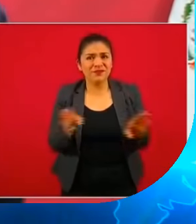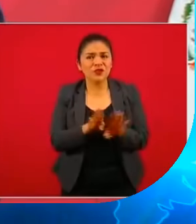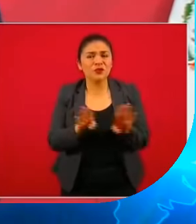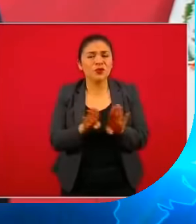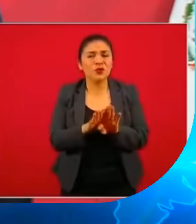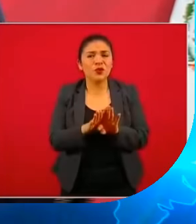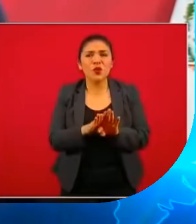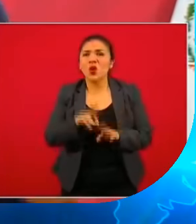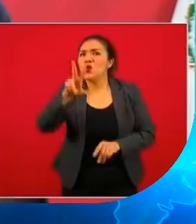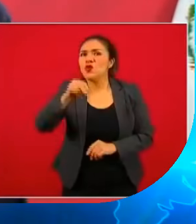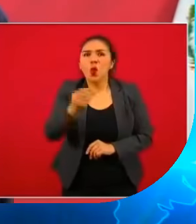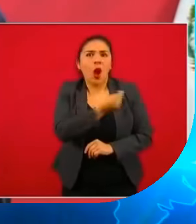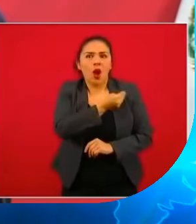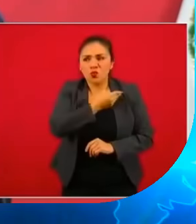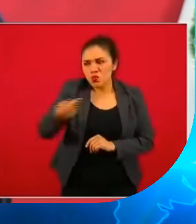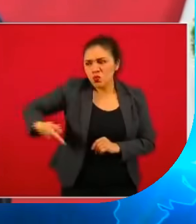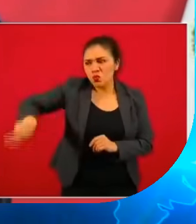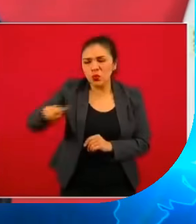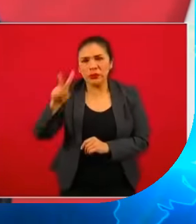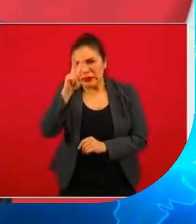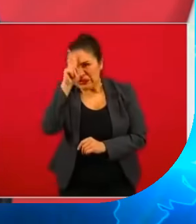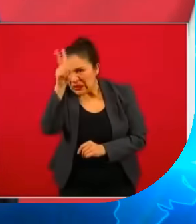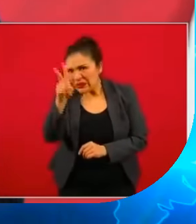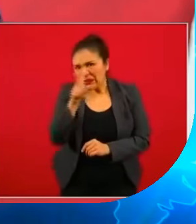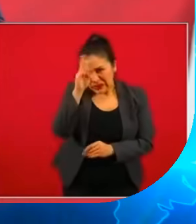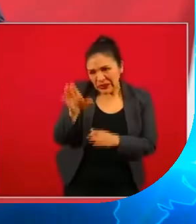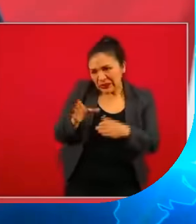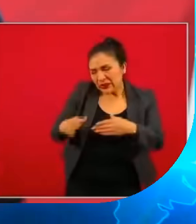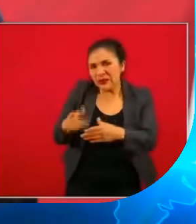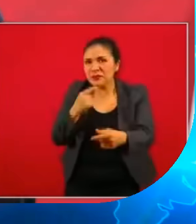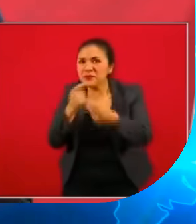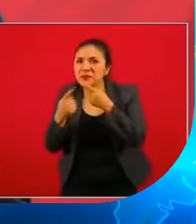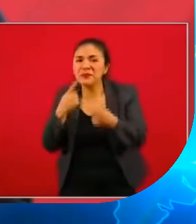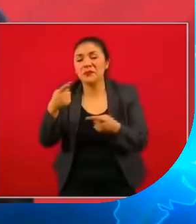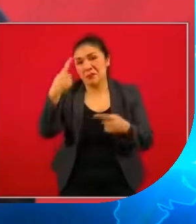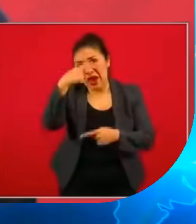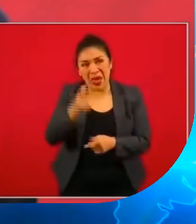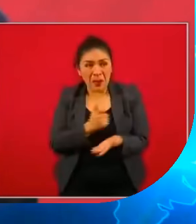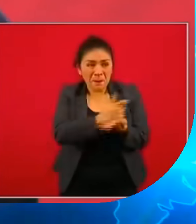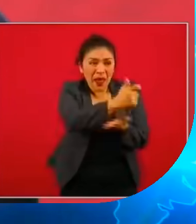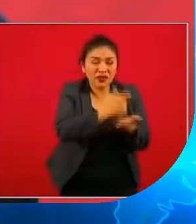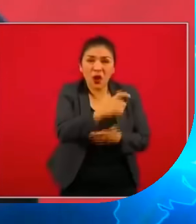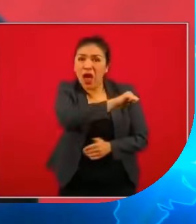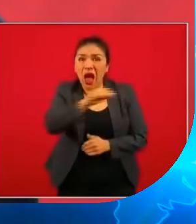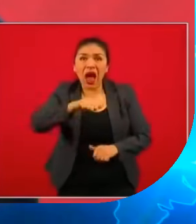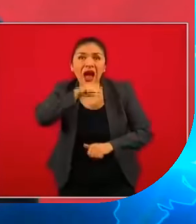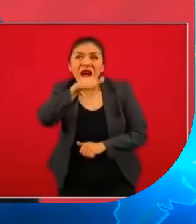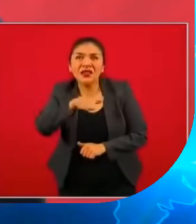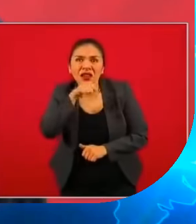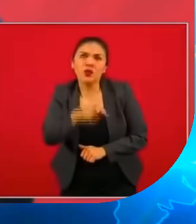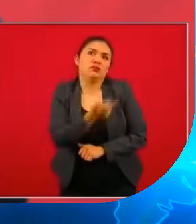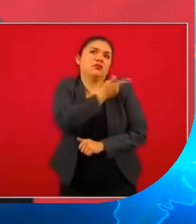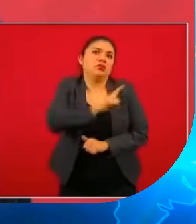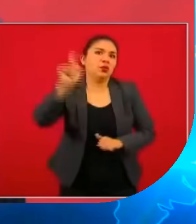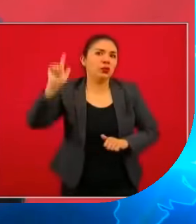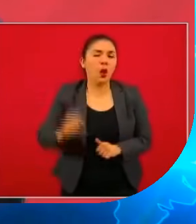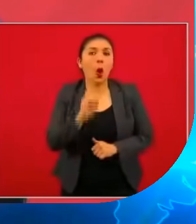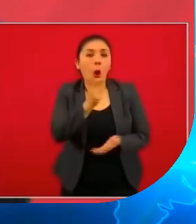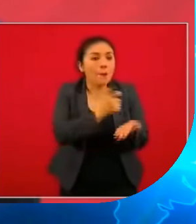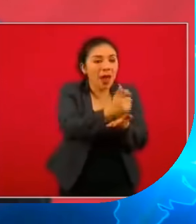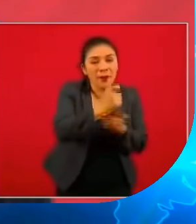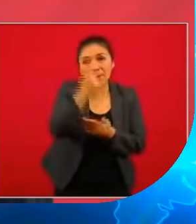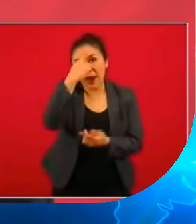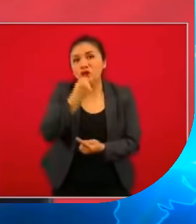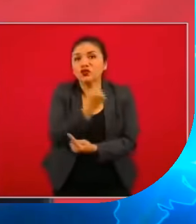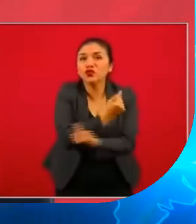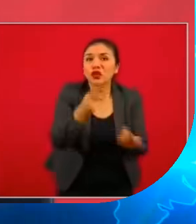no soportan el que haya pensión a los adultos mayores, el que haya pensión para niñas, niños